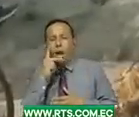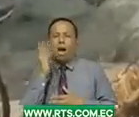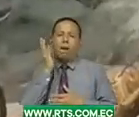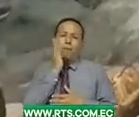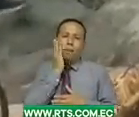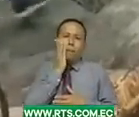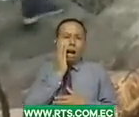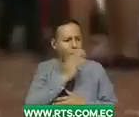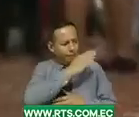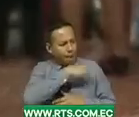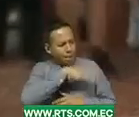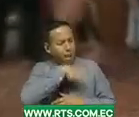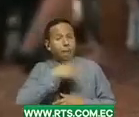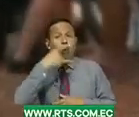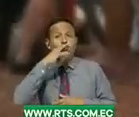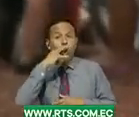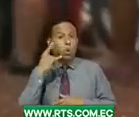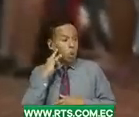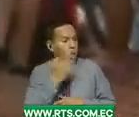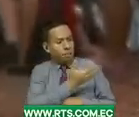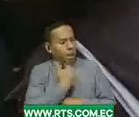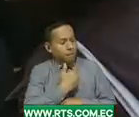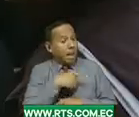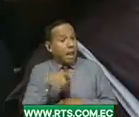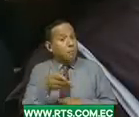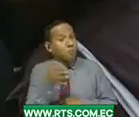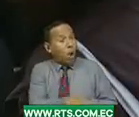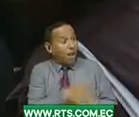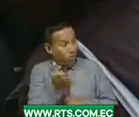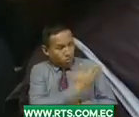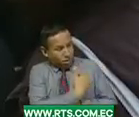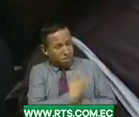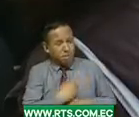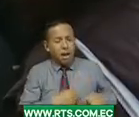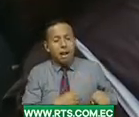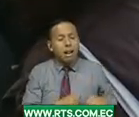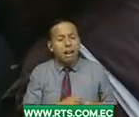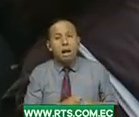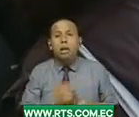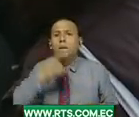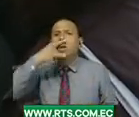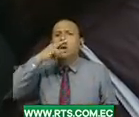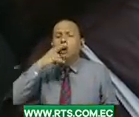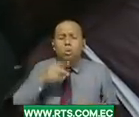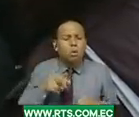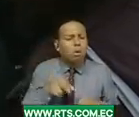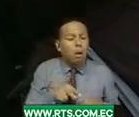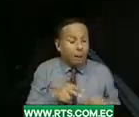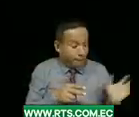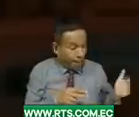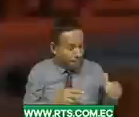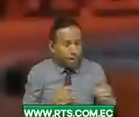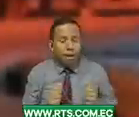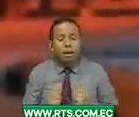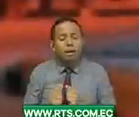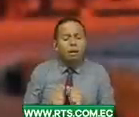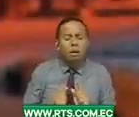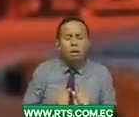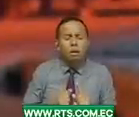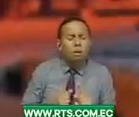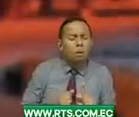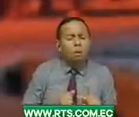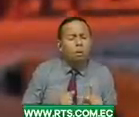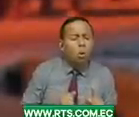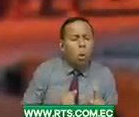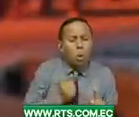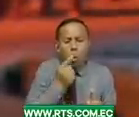puedan apreciar a los muertos como si fuese un espectáculo de circo. Los colocan junto a ellos para que no se pierdan el